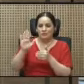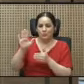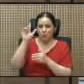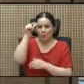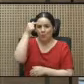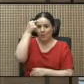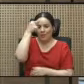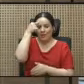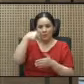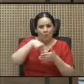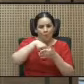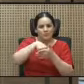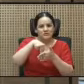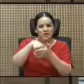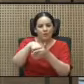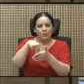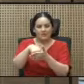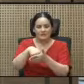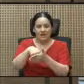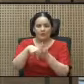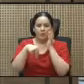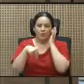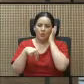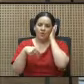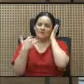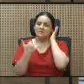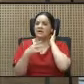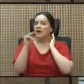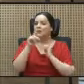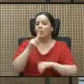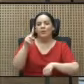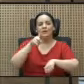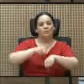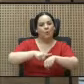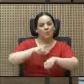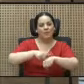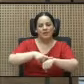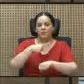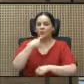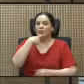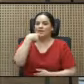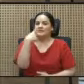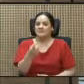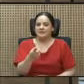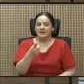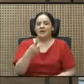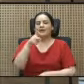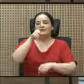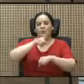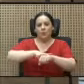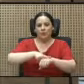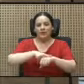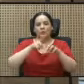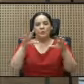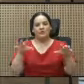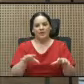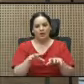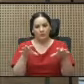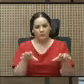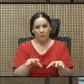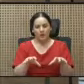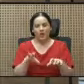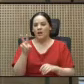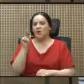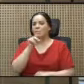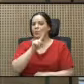el que ha obstaculizado. Ya no es momento de decir, es momento de actuar. No es